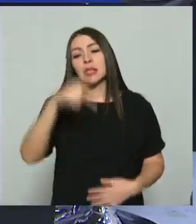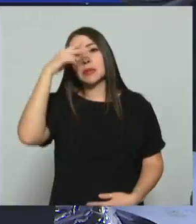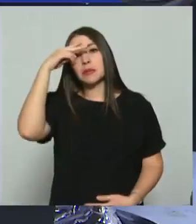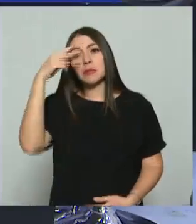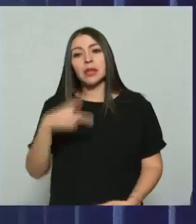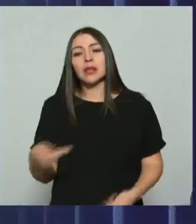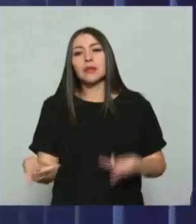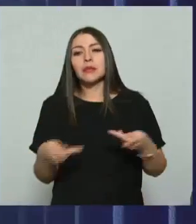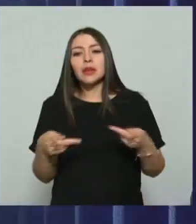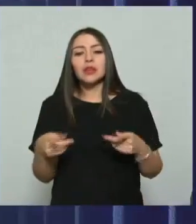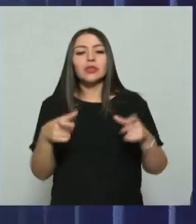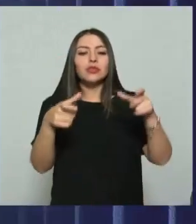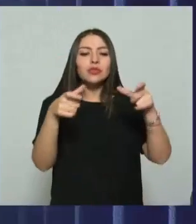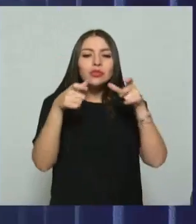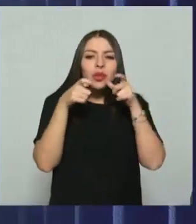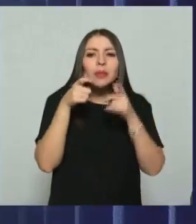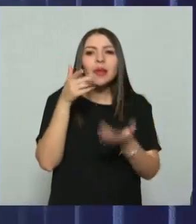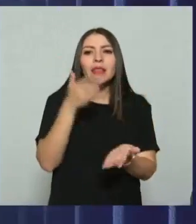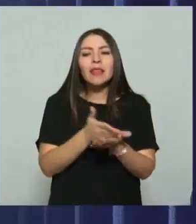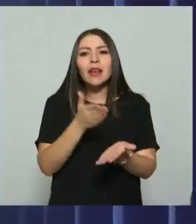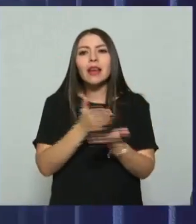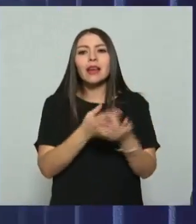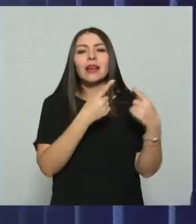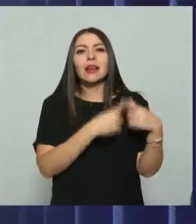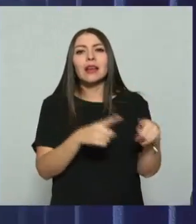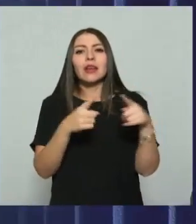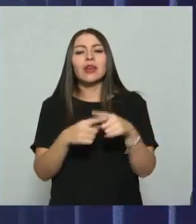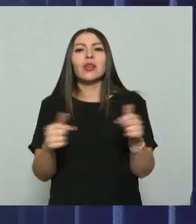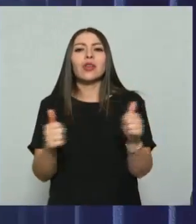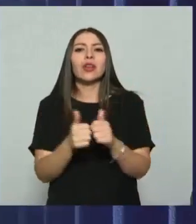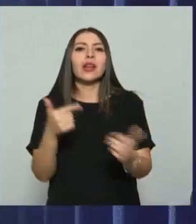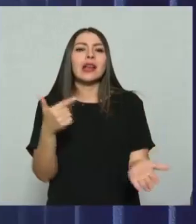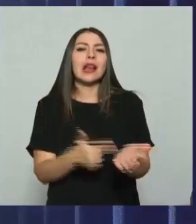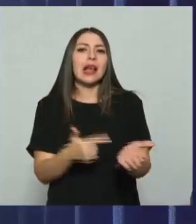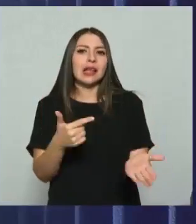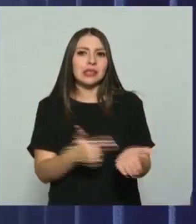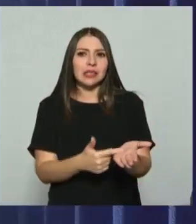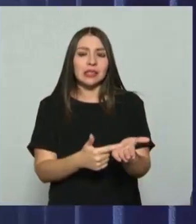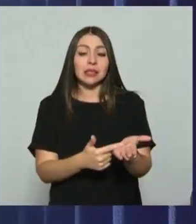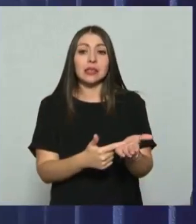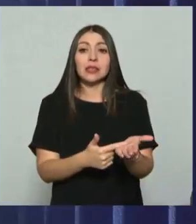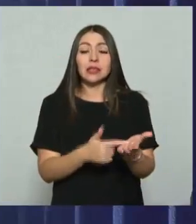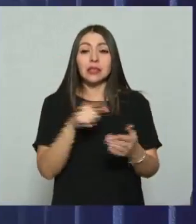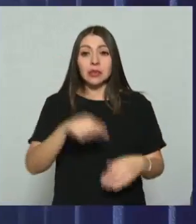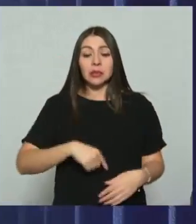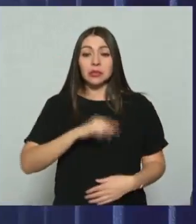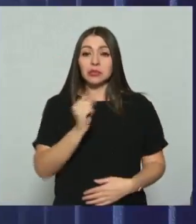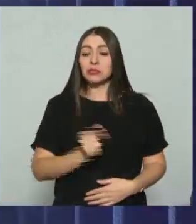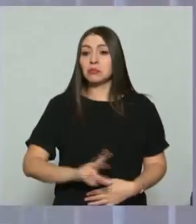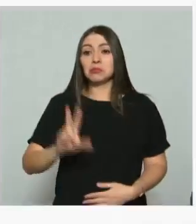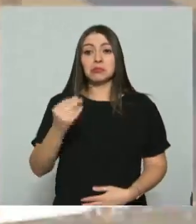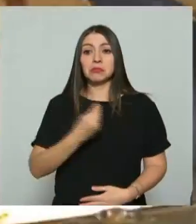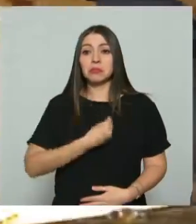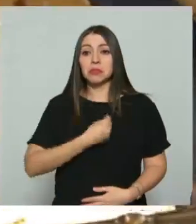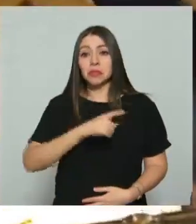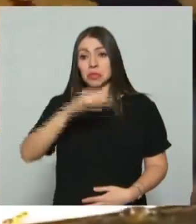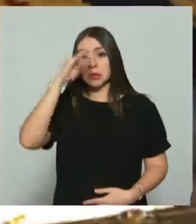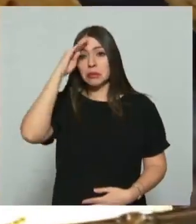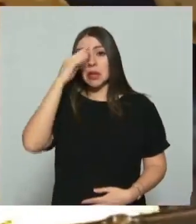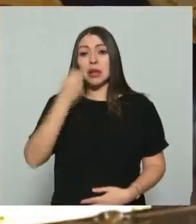sopes, etcétera, pura garnacha, con grasa, frito, que es un problema. El intestino no aguanta, ¿eh? Quien crea que diariamente